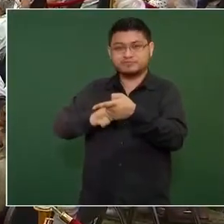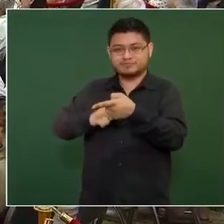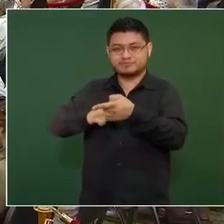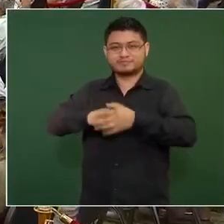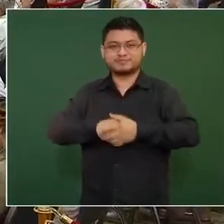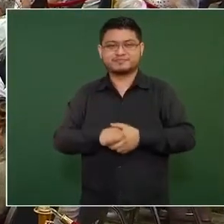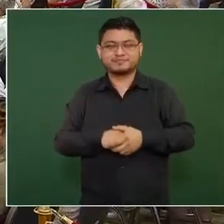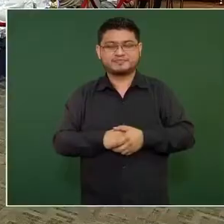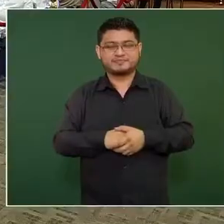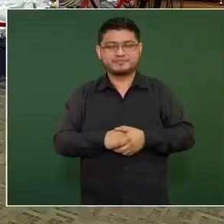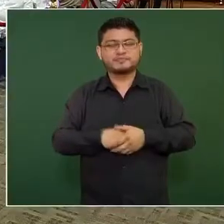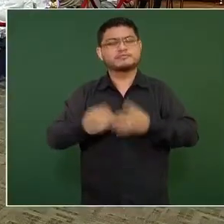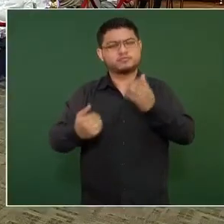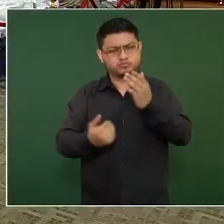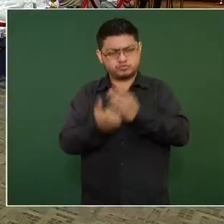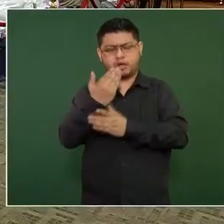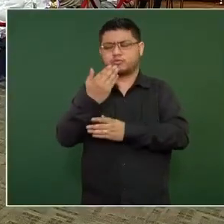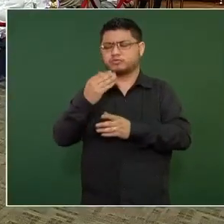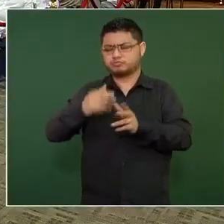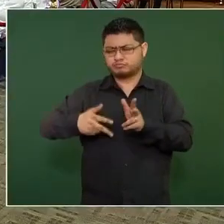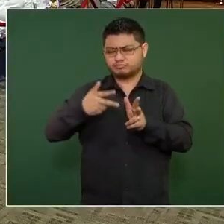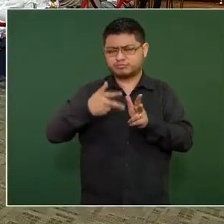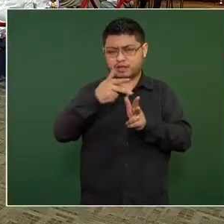el nuevo tren en Nuevo León,